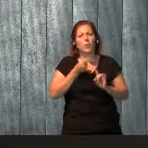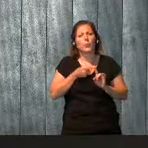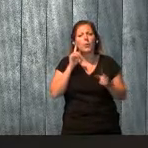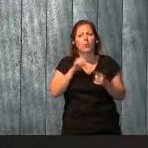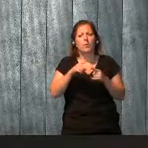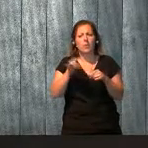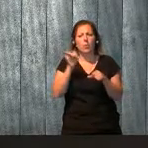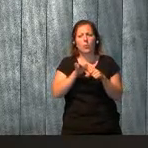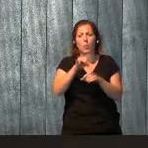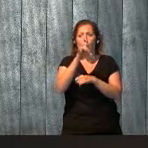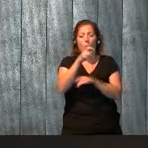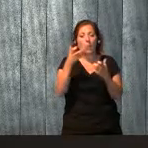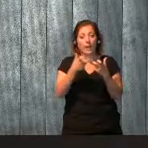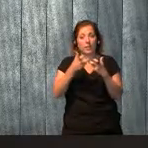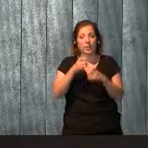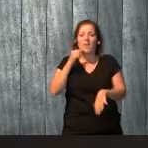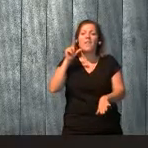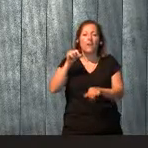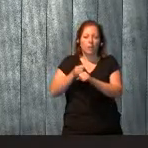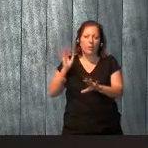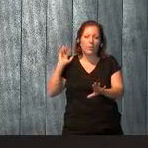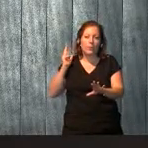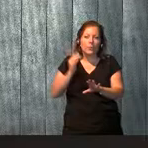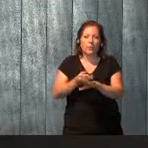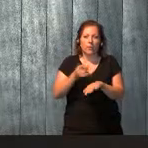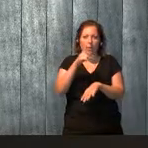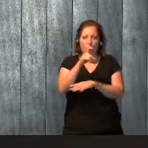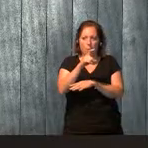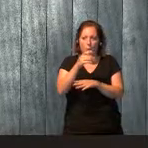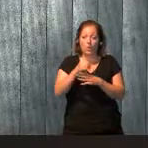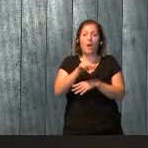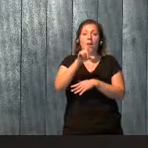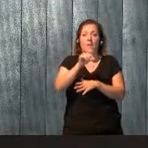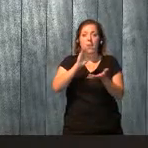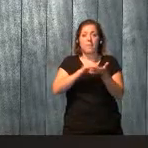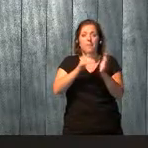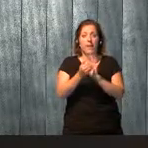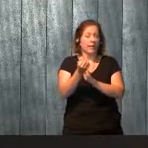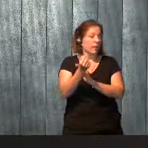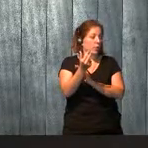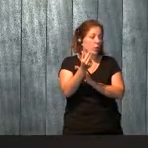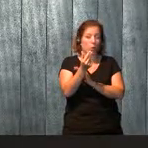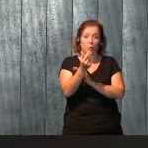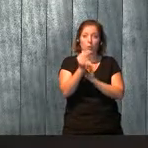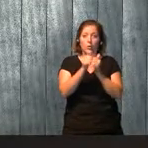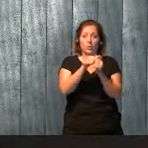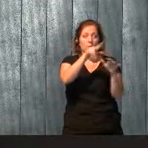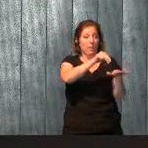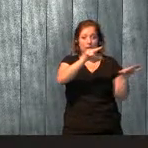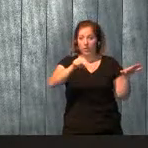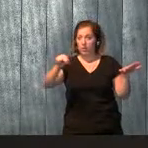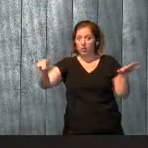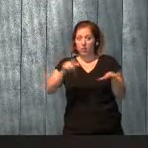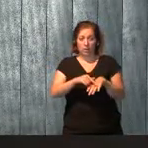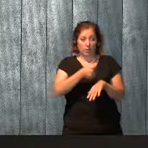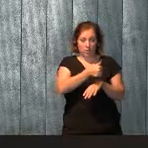de hace 20 años consumiendo 20 metros cúbicos por vivienda al mes de agua y hoy estamos llegando a 11 metros cúbicos